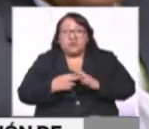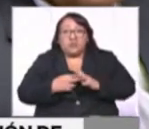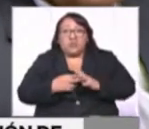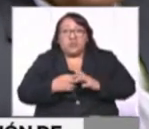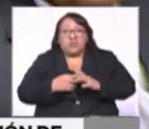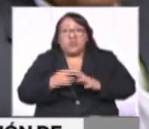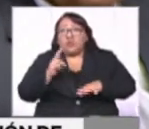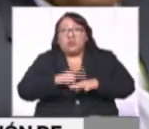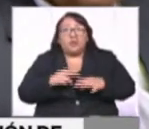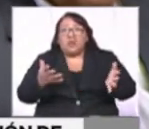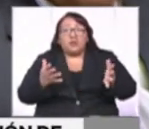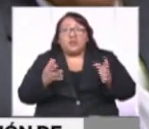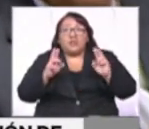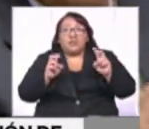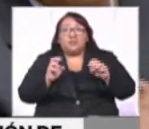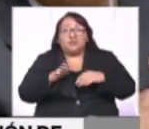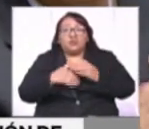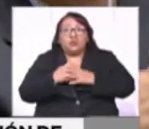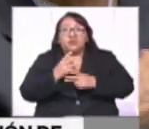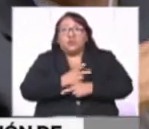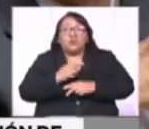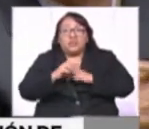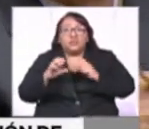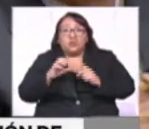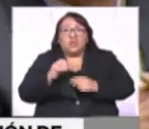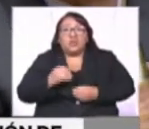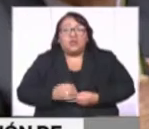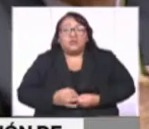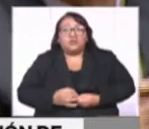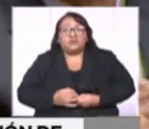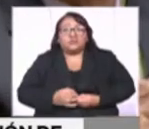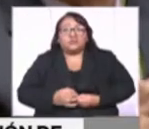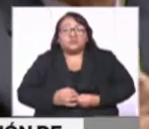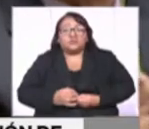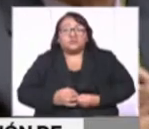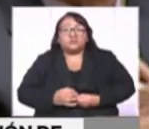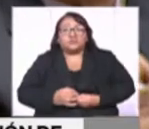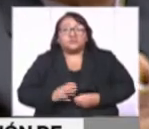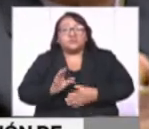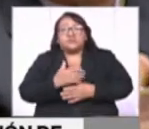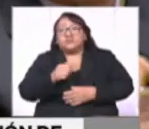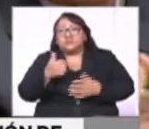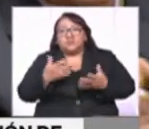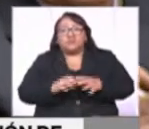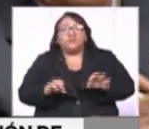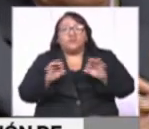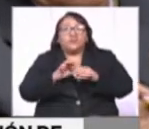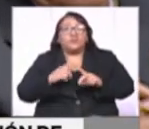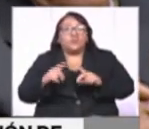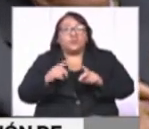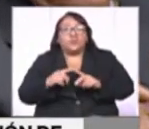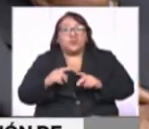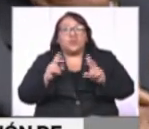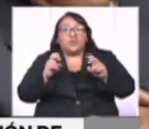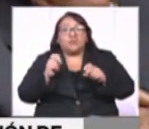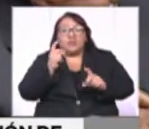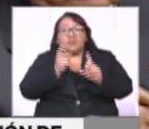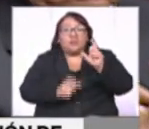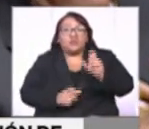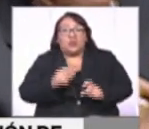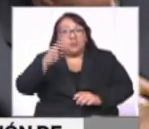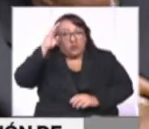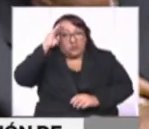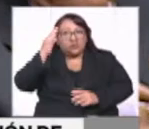se puede desmerecer. El tema de la inseguridad ciudadana tiene que ver, entre otros factores o múltiples factores, el tema del personal